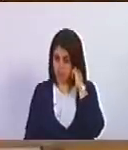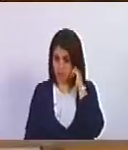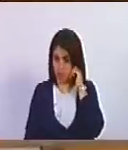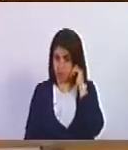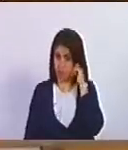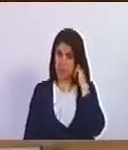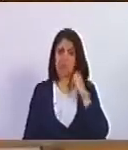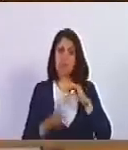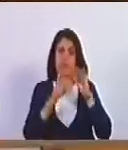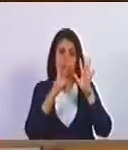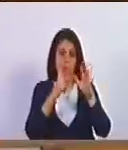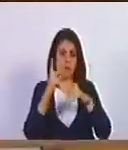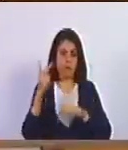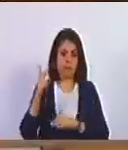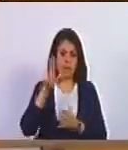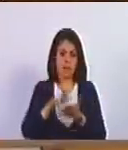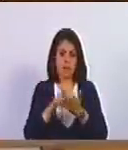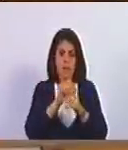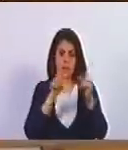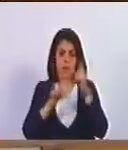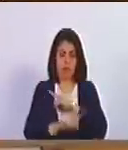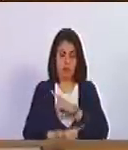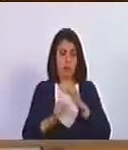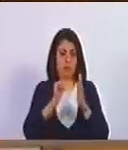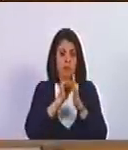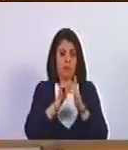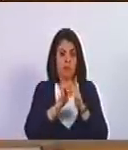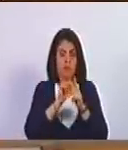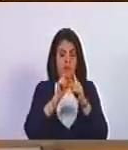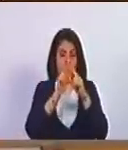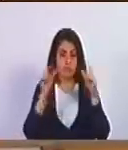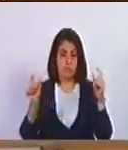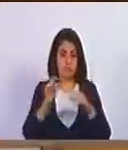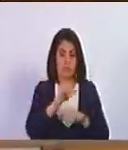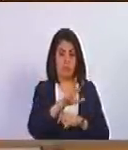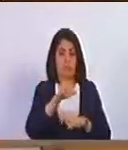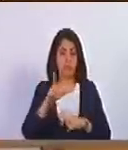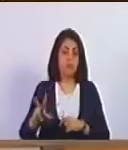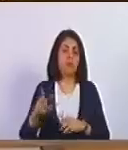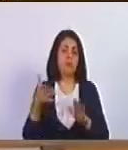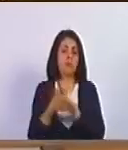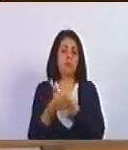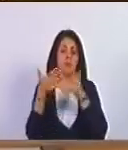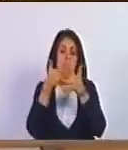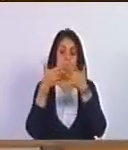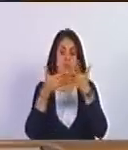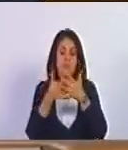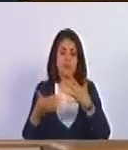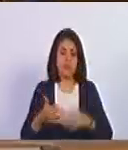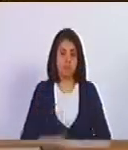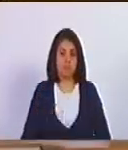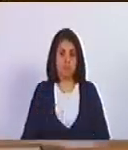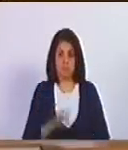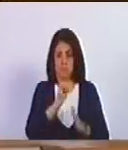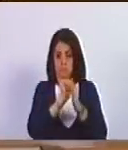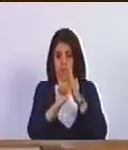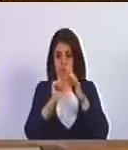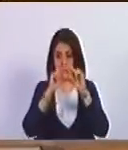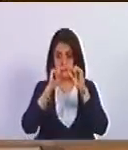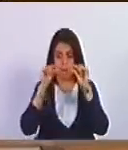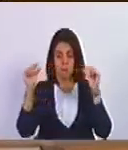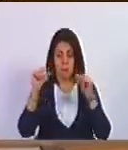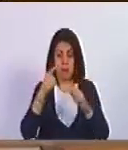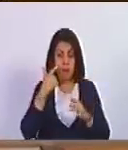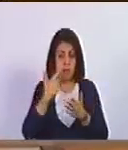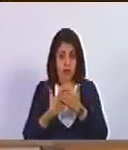Septuagésimo segundo. Se propone aprobar sin modificación el epígrafe del artículo 33, el cual queda redactado en los siguientes términos. Epígrafe,